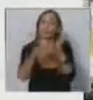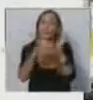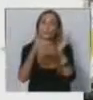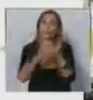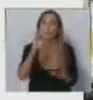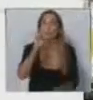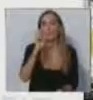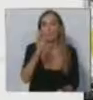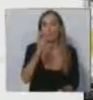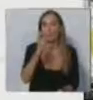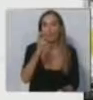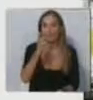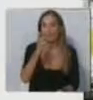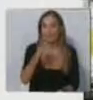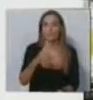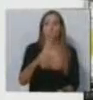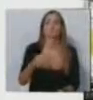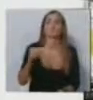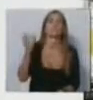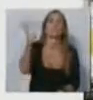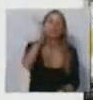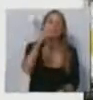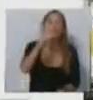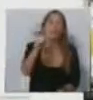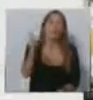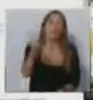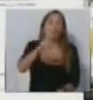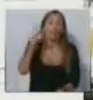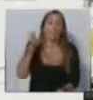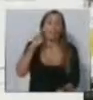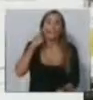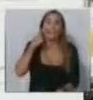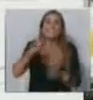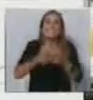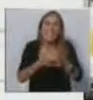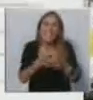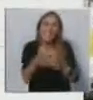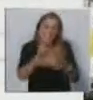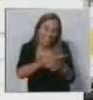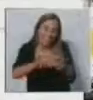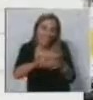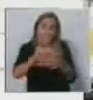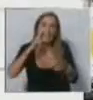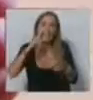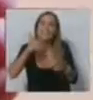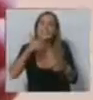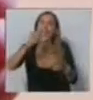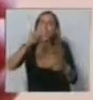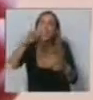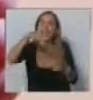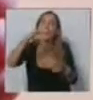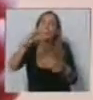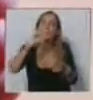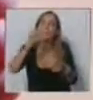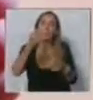Islandia, un poco más barato, 13.650 millones de dólares. Bueno, las reservas de nuestro país son están cerca de los